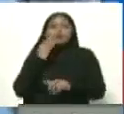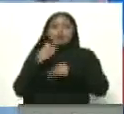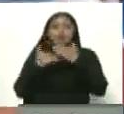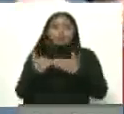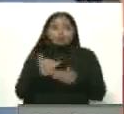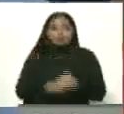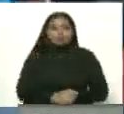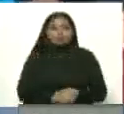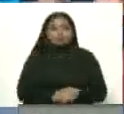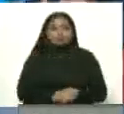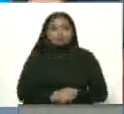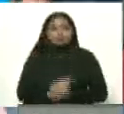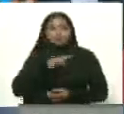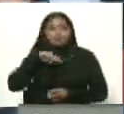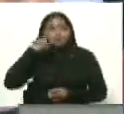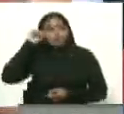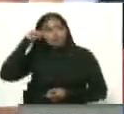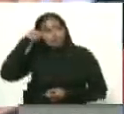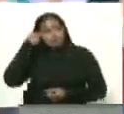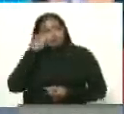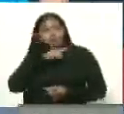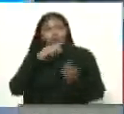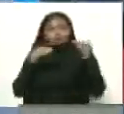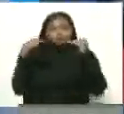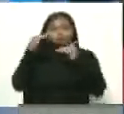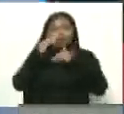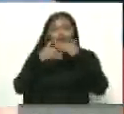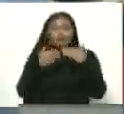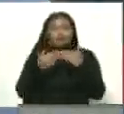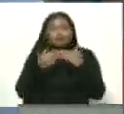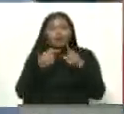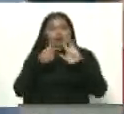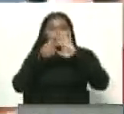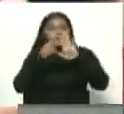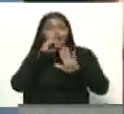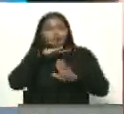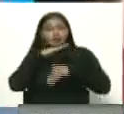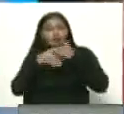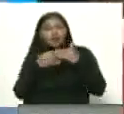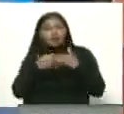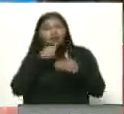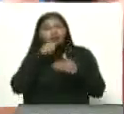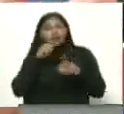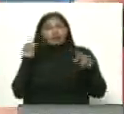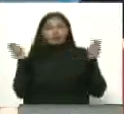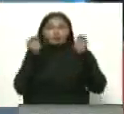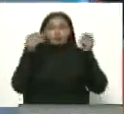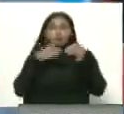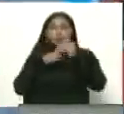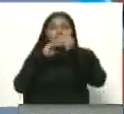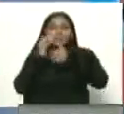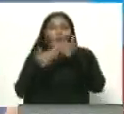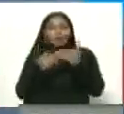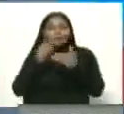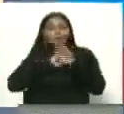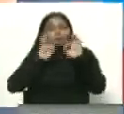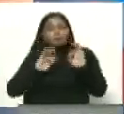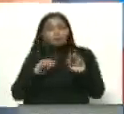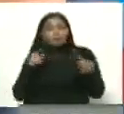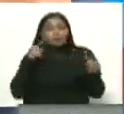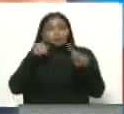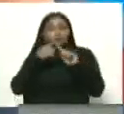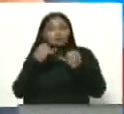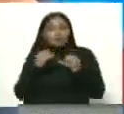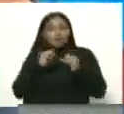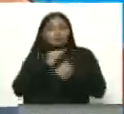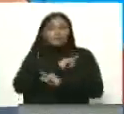trayectoria, al recuerdo de nuestros mayores, al ejemplo histórico de quienes nos precedieron y abrieron el camino de